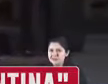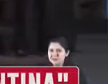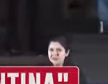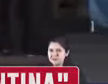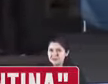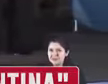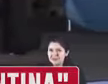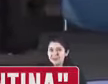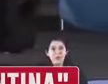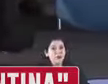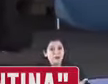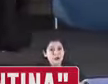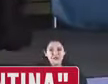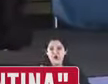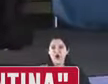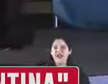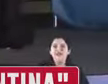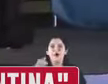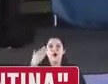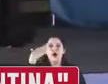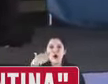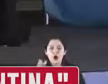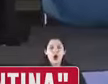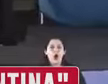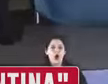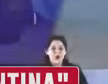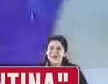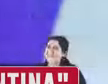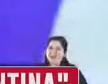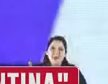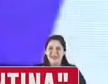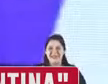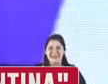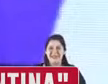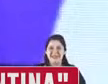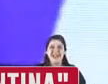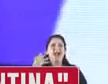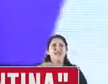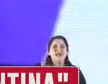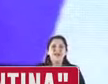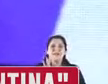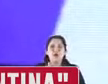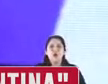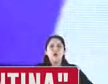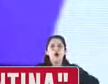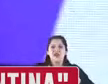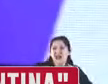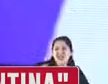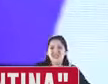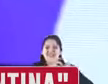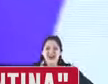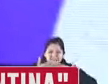esto más que un cierre de campaña no tiene que ser un cierre de campaña tiene que ser una apertura de debates